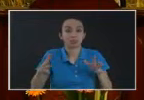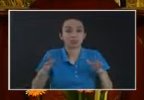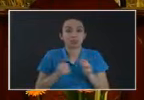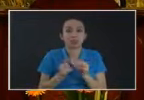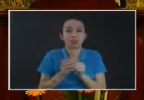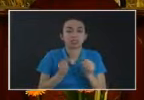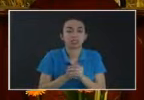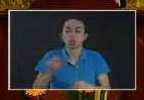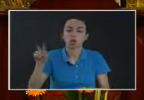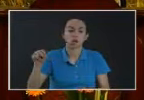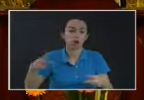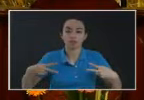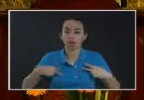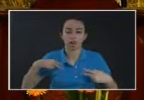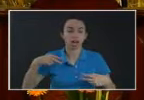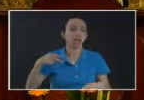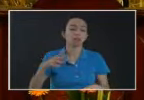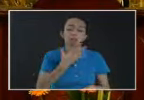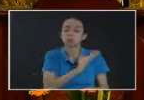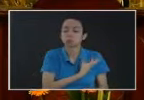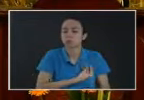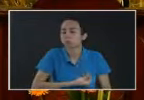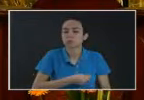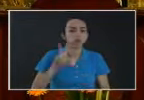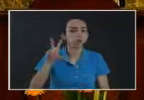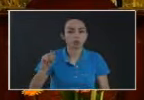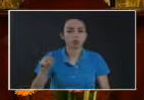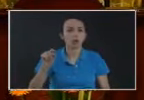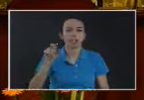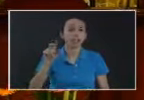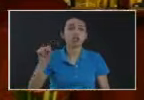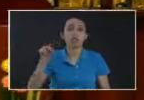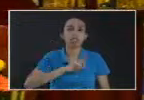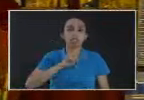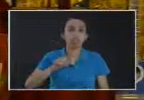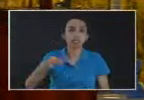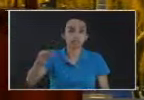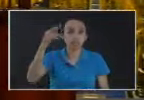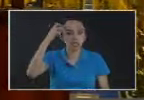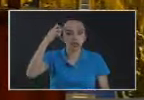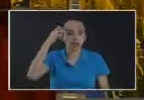Ahí no va a haber tristeza. Y ahí no vas a estar pensando, ¿sería él, Señor?